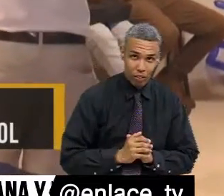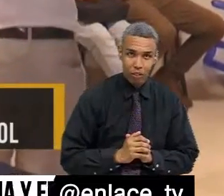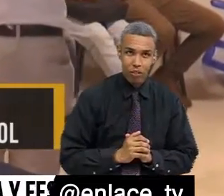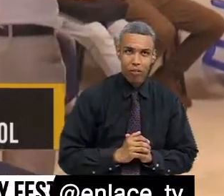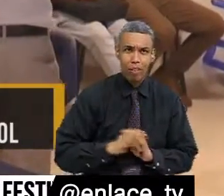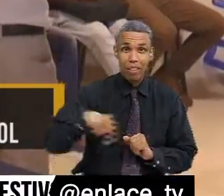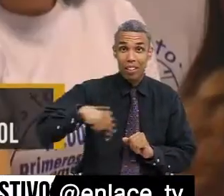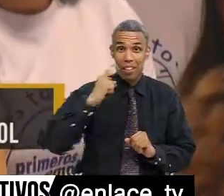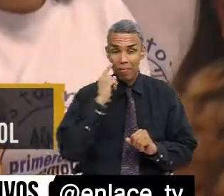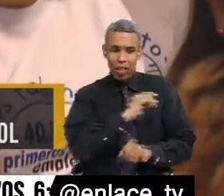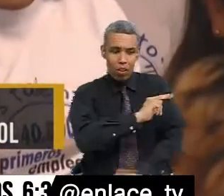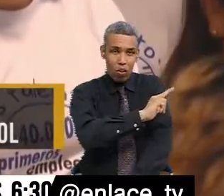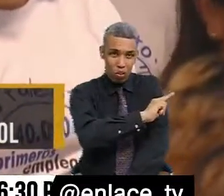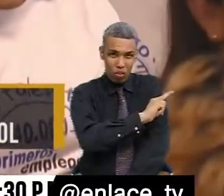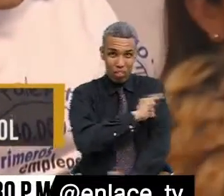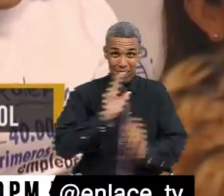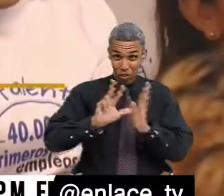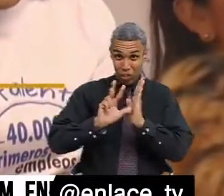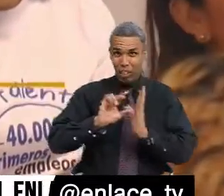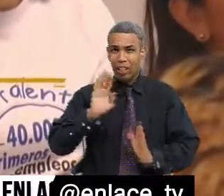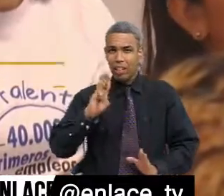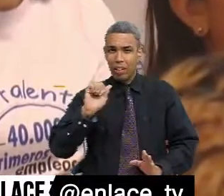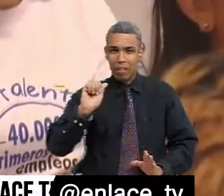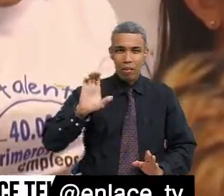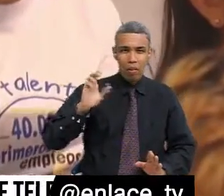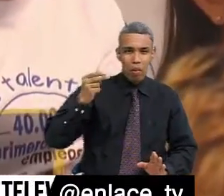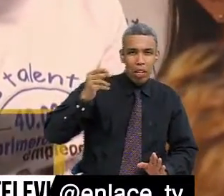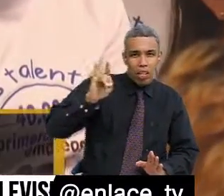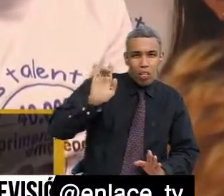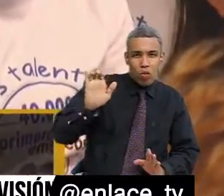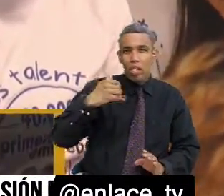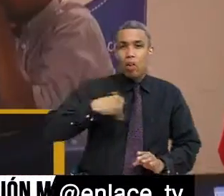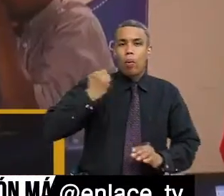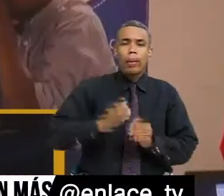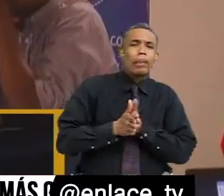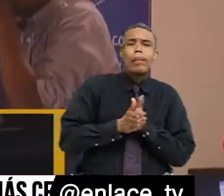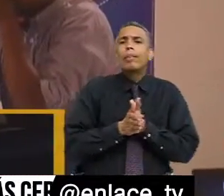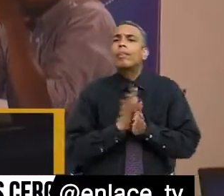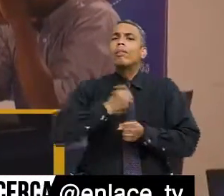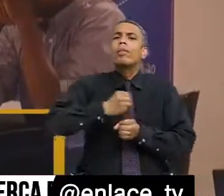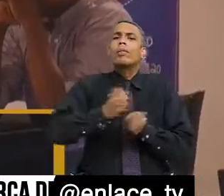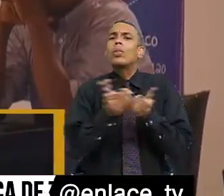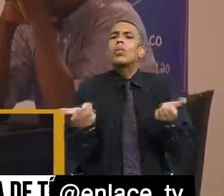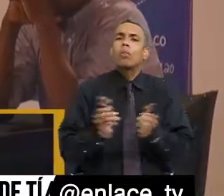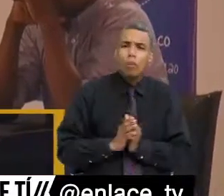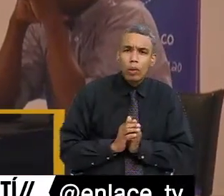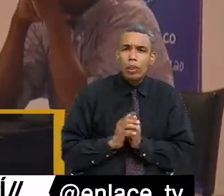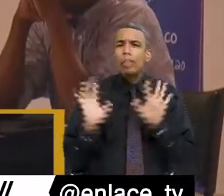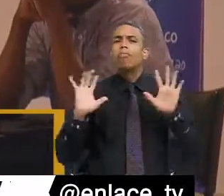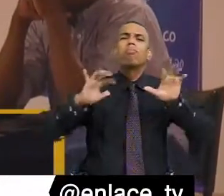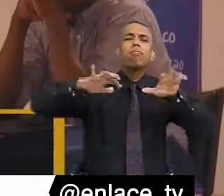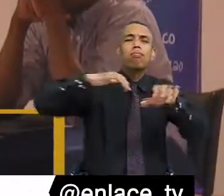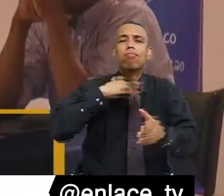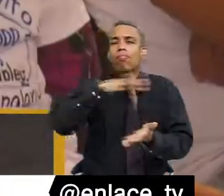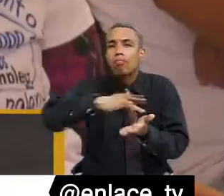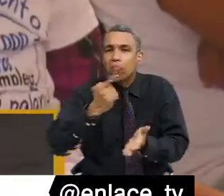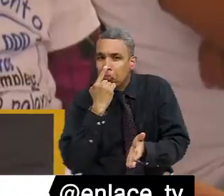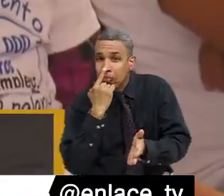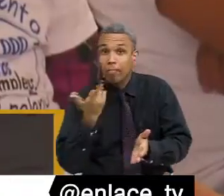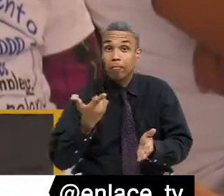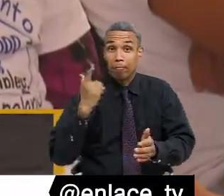de jóvenes se dieron cita para conocer cómo pueden acceder al primer empleo que hace parte del programa del Gobierno Nacional. Allí esta población le